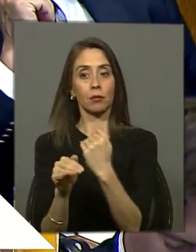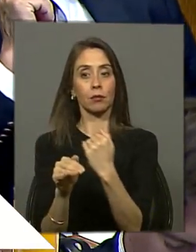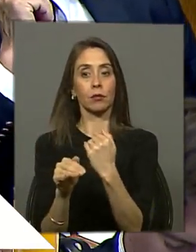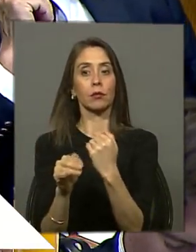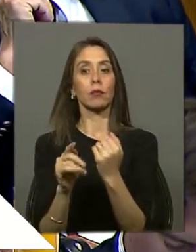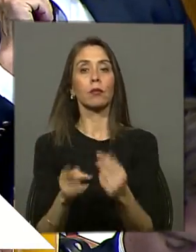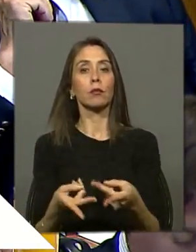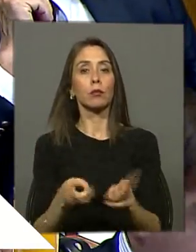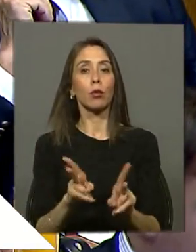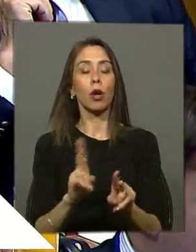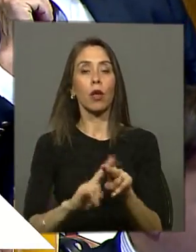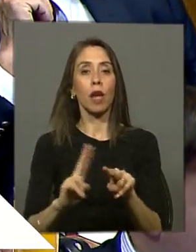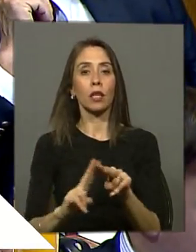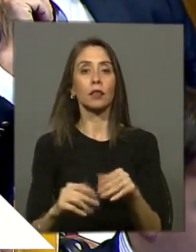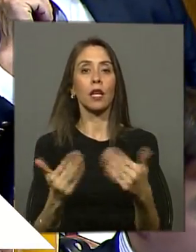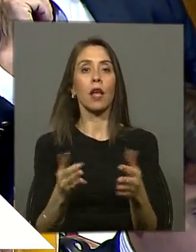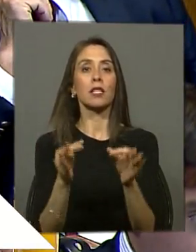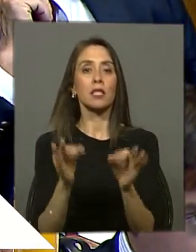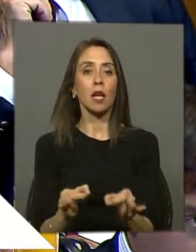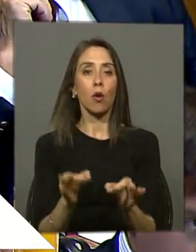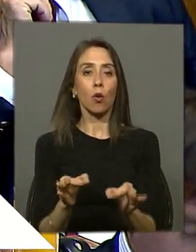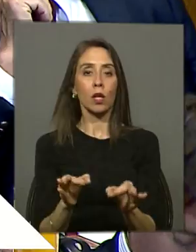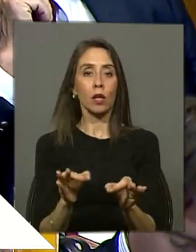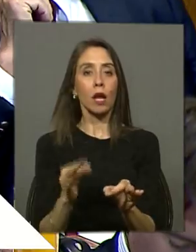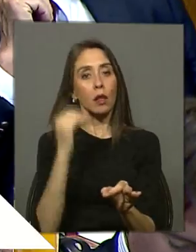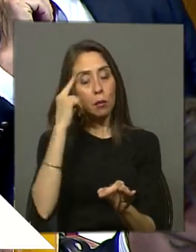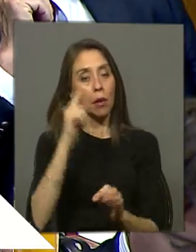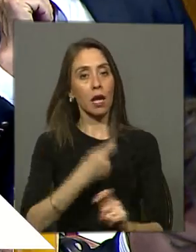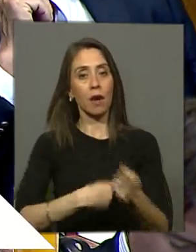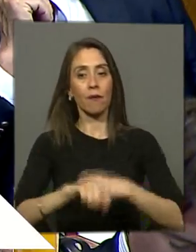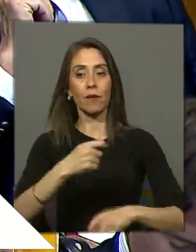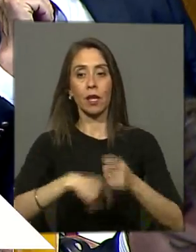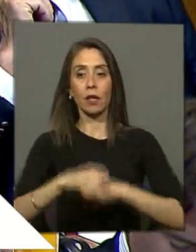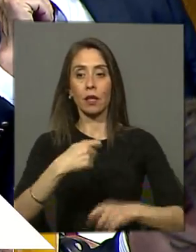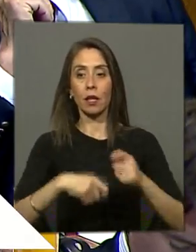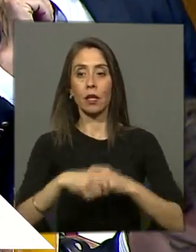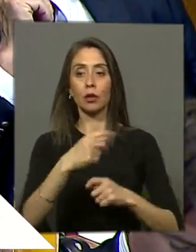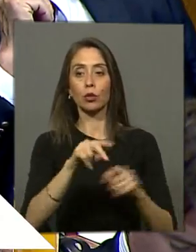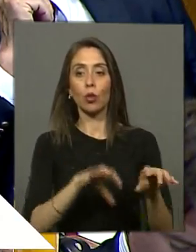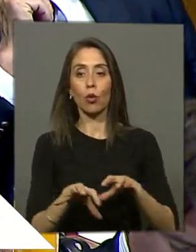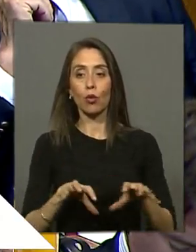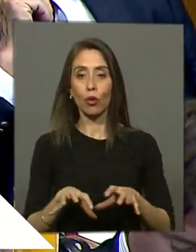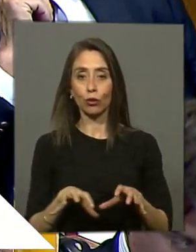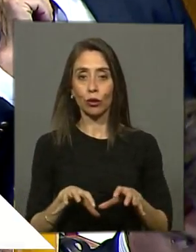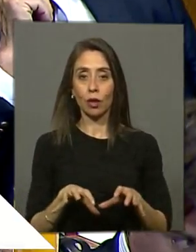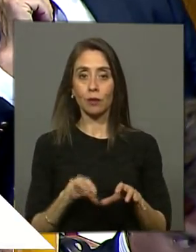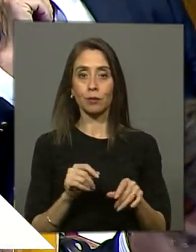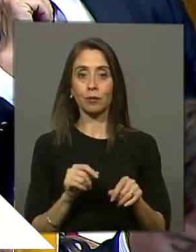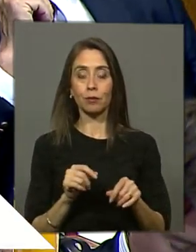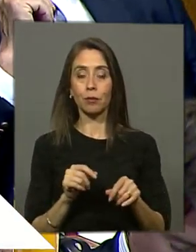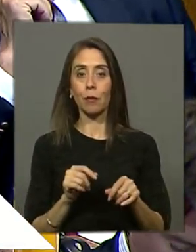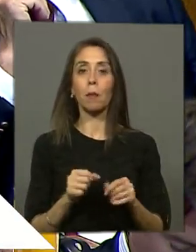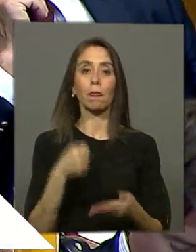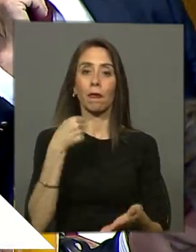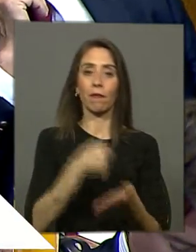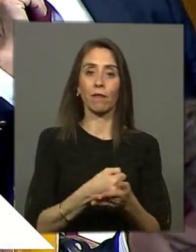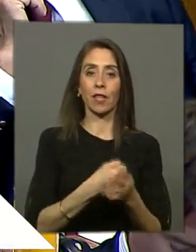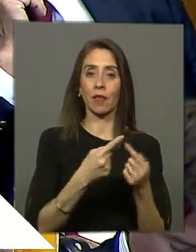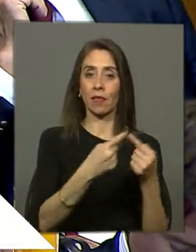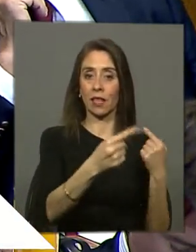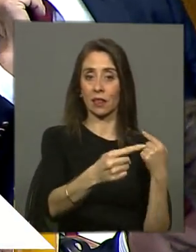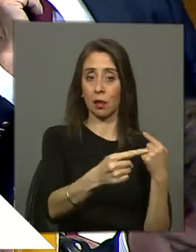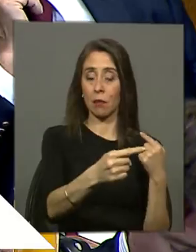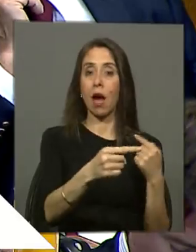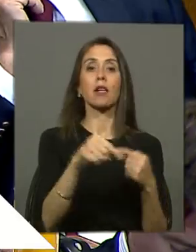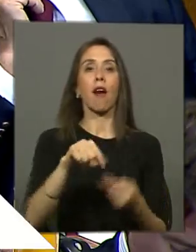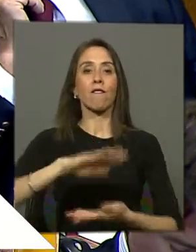habilitadas con las medidas de seguridad pertinentes para la venta de sus productos no sólo los fines de semana largo no